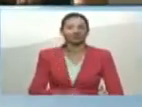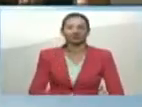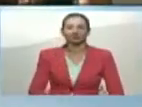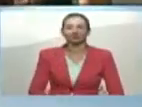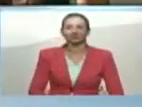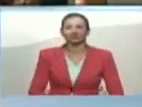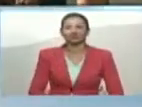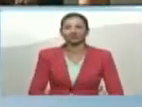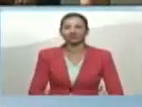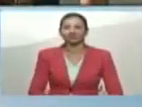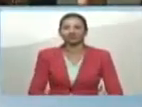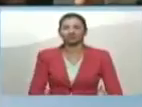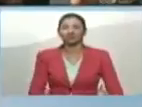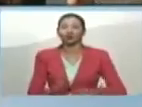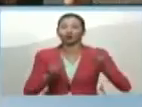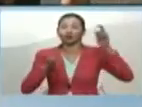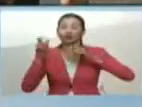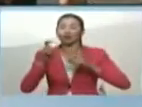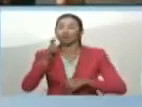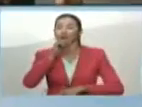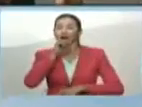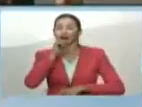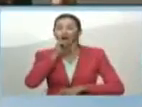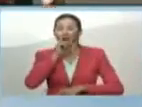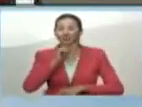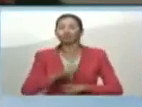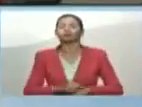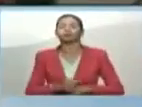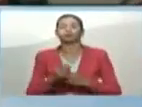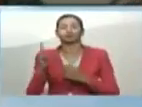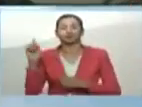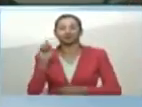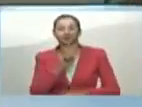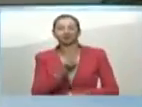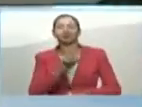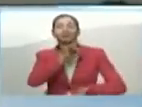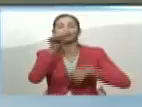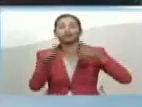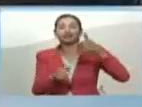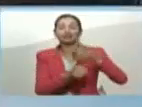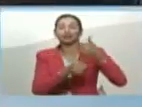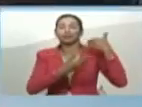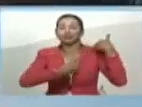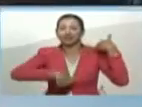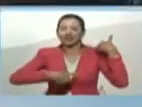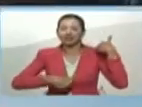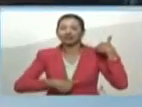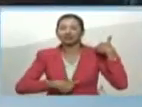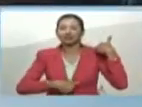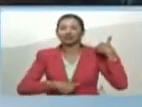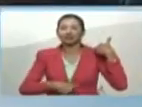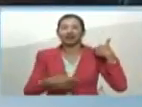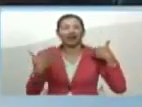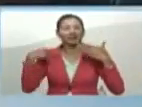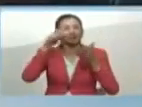La gente de la salud. Aristóbulo Isturiz, vicepresidente de la constituyente,